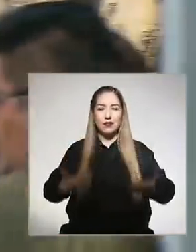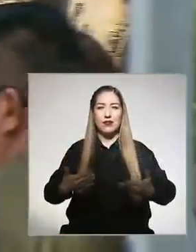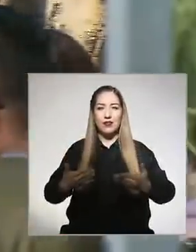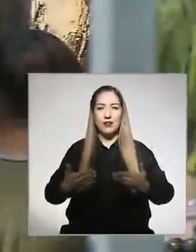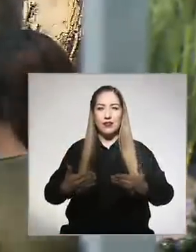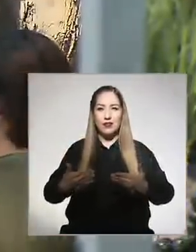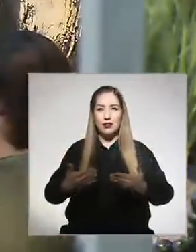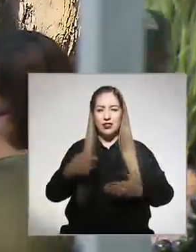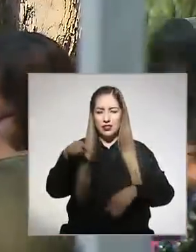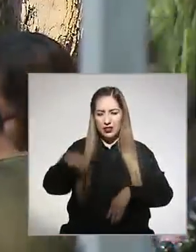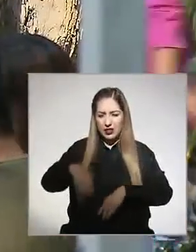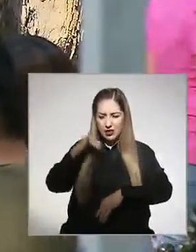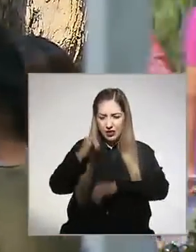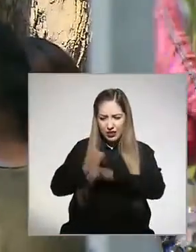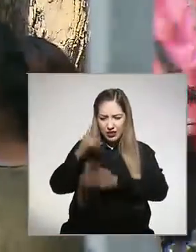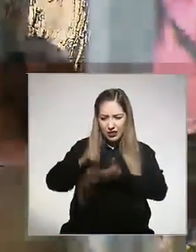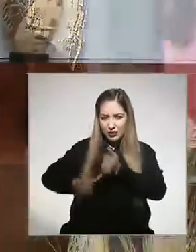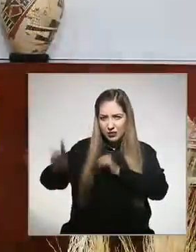Niñeras Digitales.